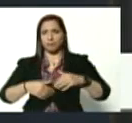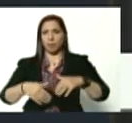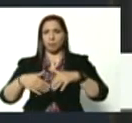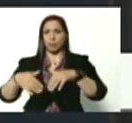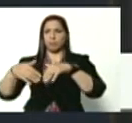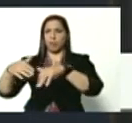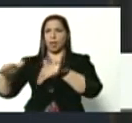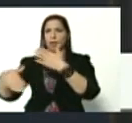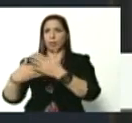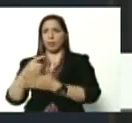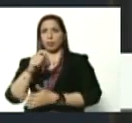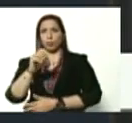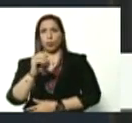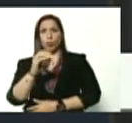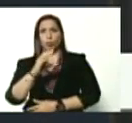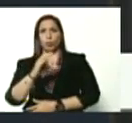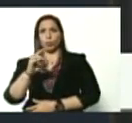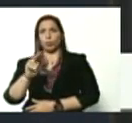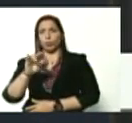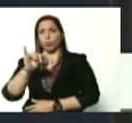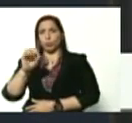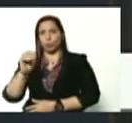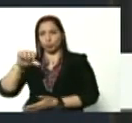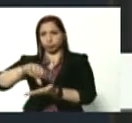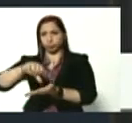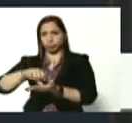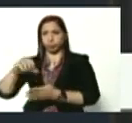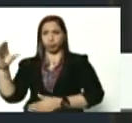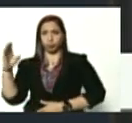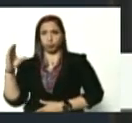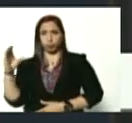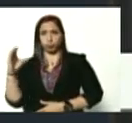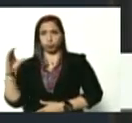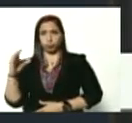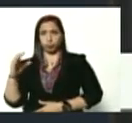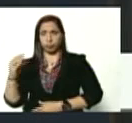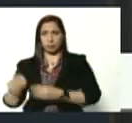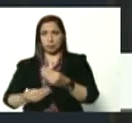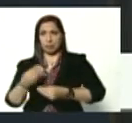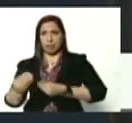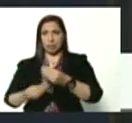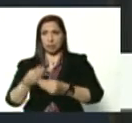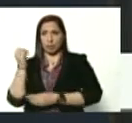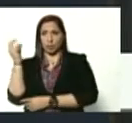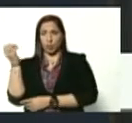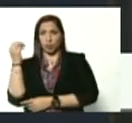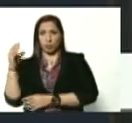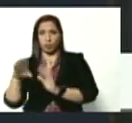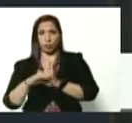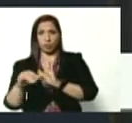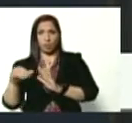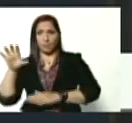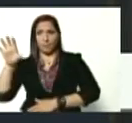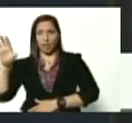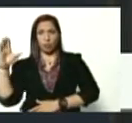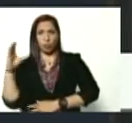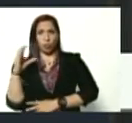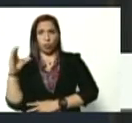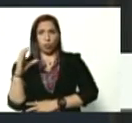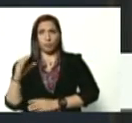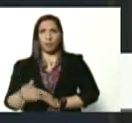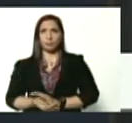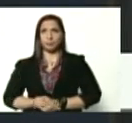mientras tanto en cúcuta el 16 se instala el congreso constituyente de la república de colombia en el rosario de cúcuta